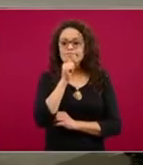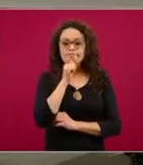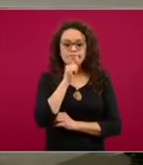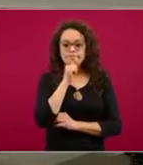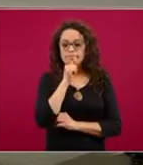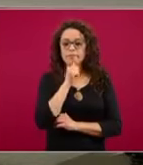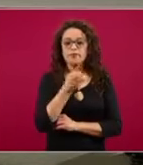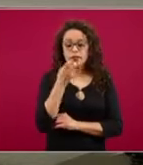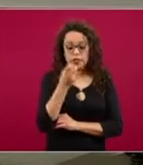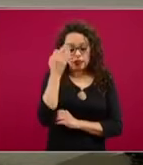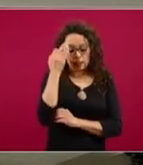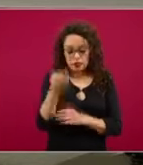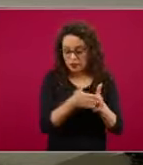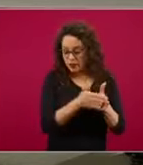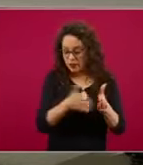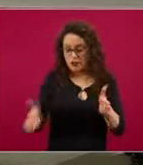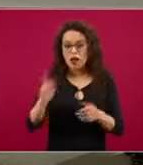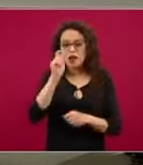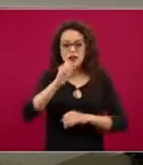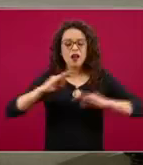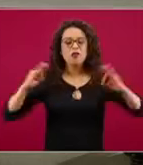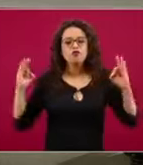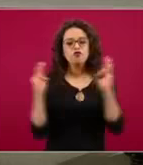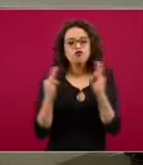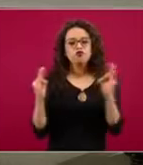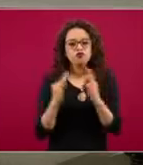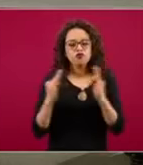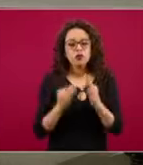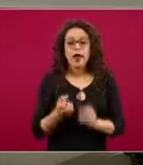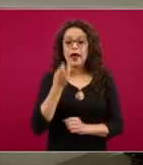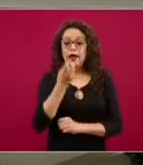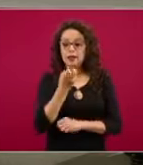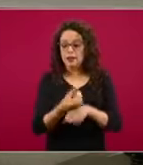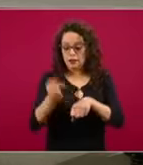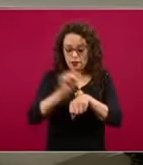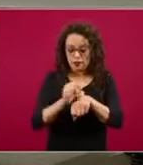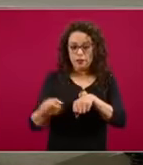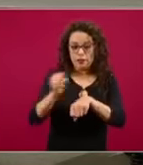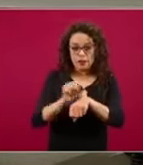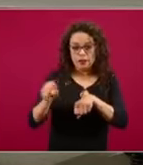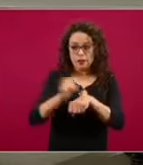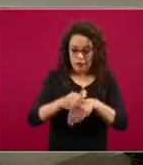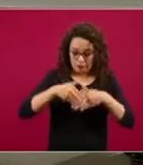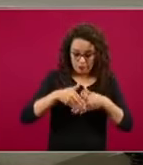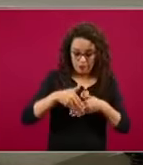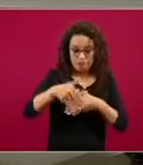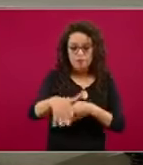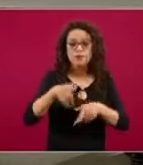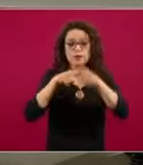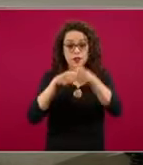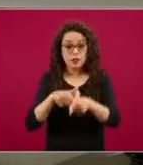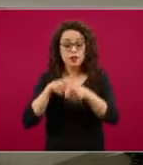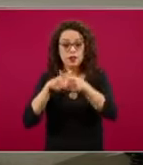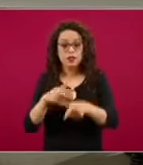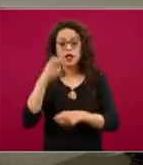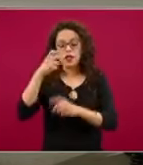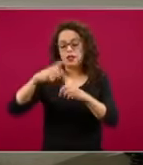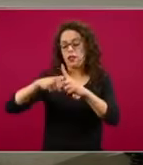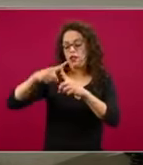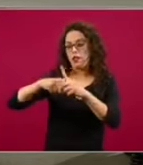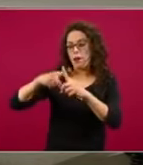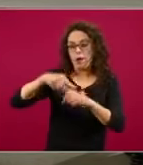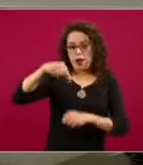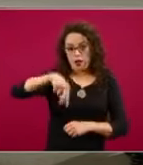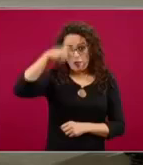en la temporada invernal, en la medida que las semanas sigan transcurriendo, las temperaturas en México pues